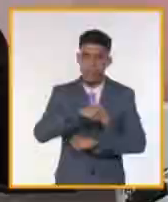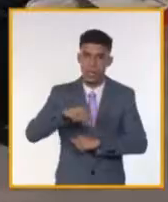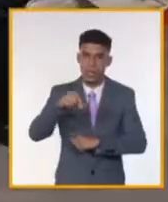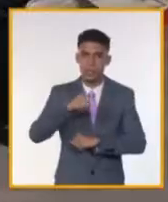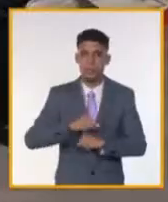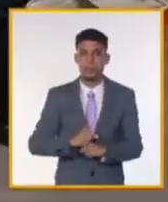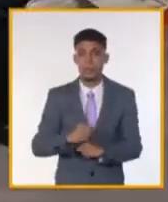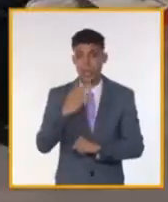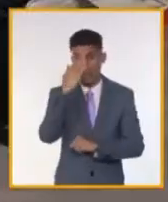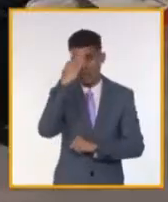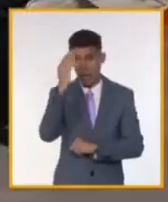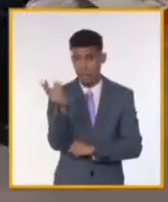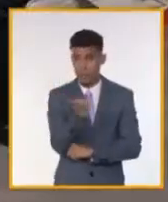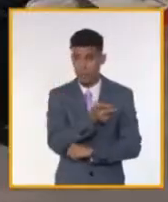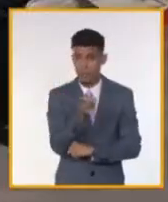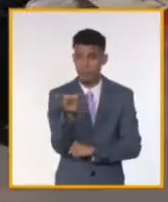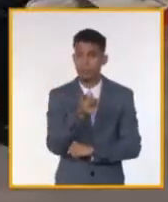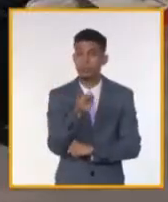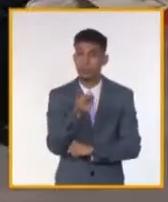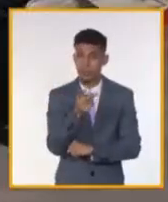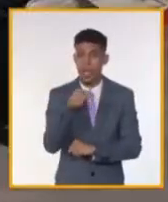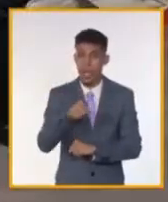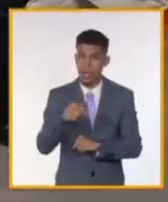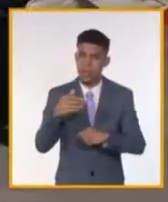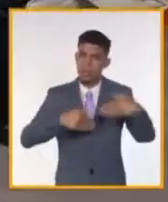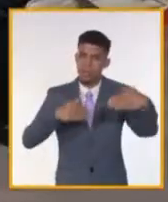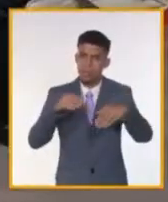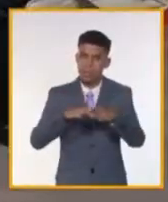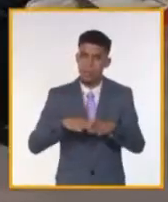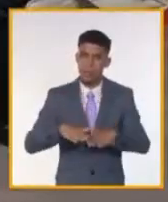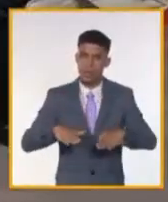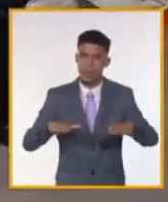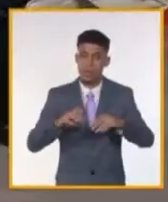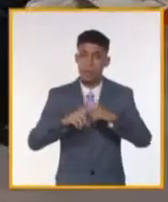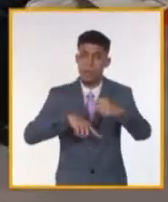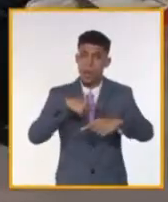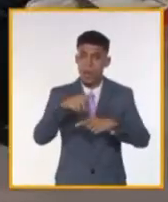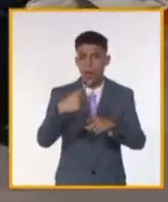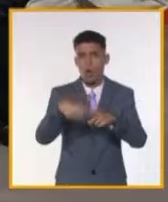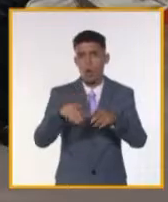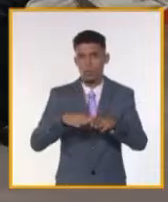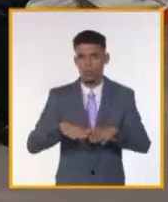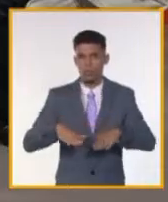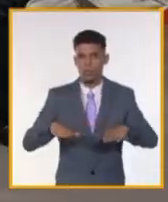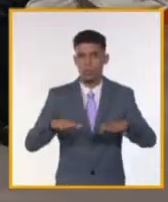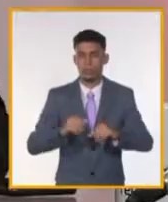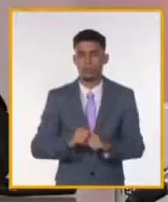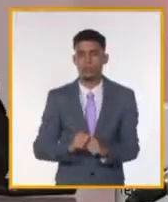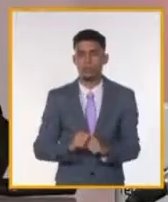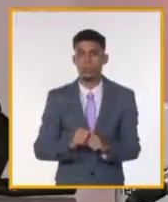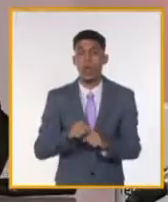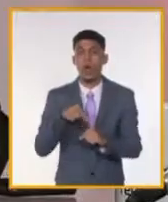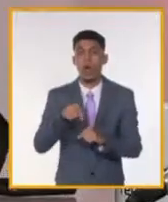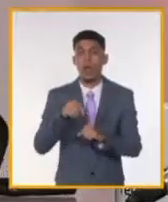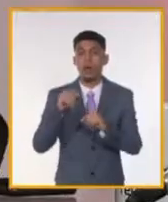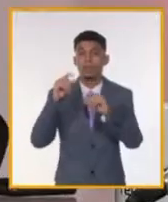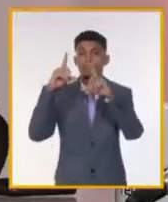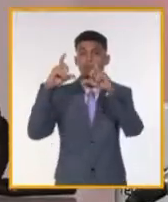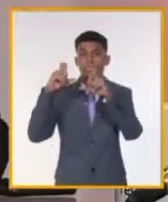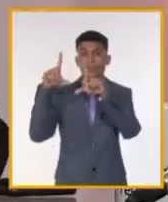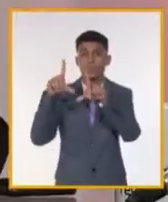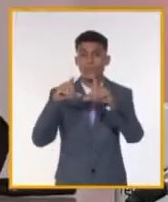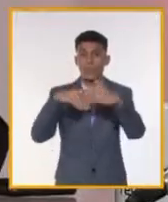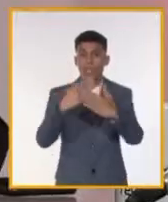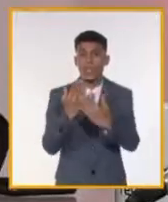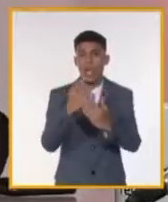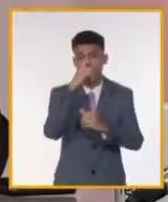Le agradezco mucho a ustedes dos por habernos acompañado en esta mesa redonda. Mañana nos vemos de nuevo aquí y nos vamos con nuestras imágenes del día que las dedicamos a